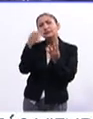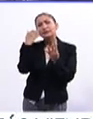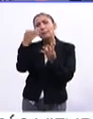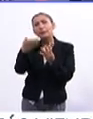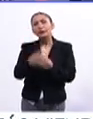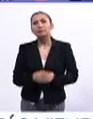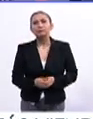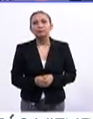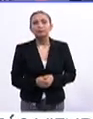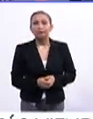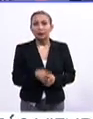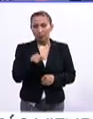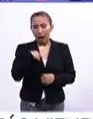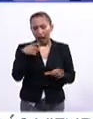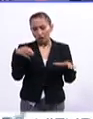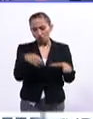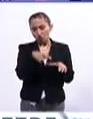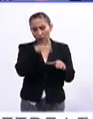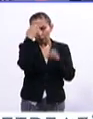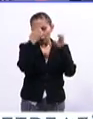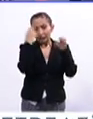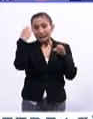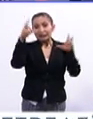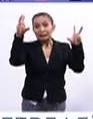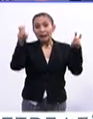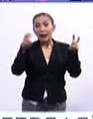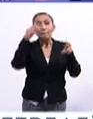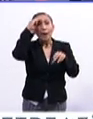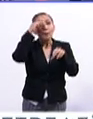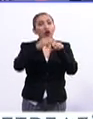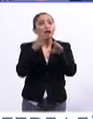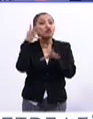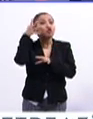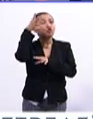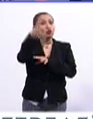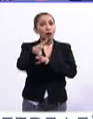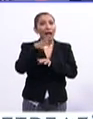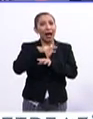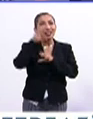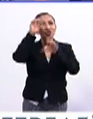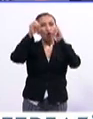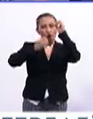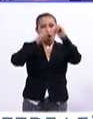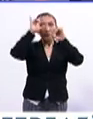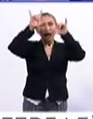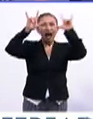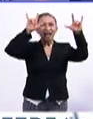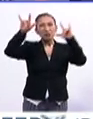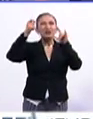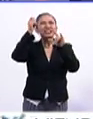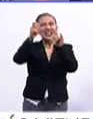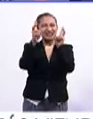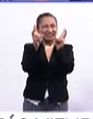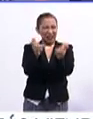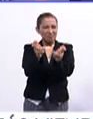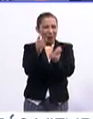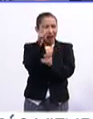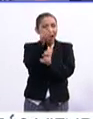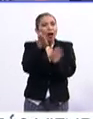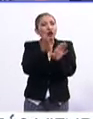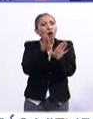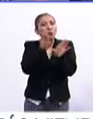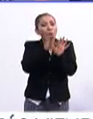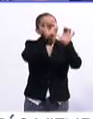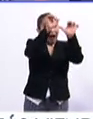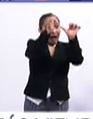tiempo. Justo hay un núcleo en la exposición que se llama Memorias del Futuro y hay unas obras que un poco tratan este tema de cómo